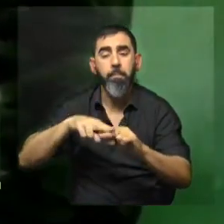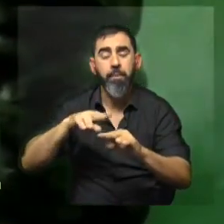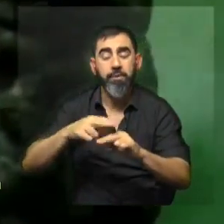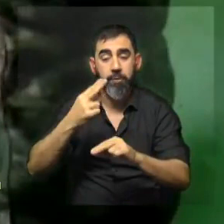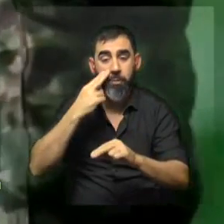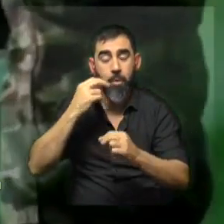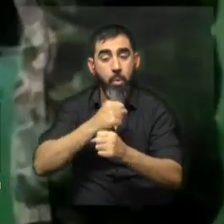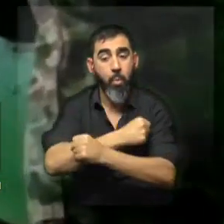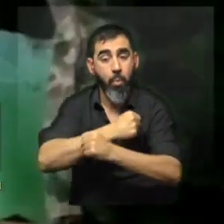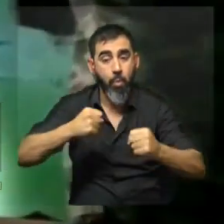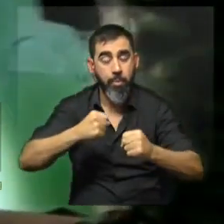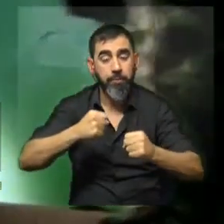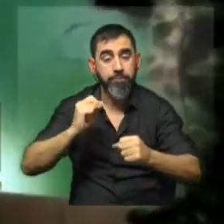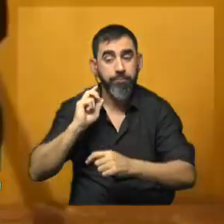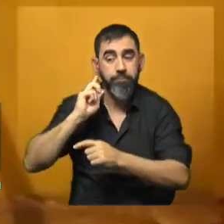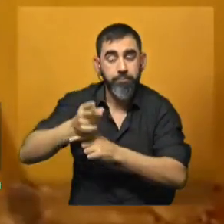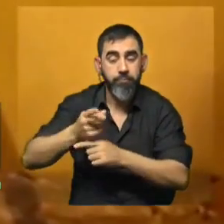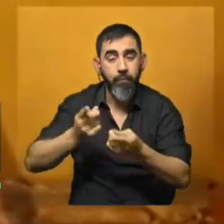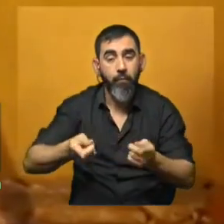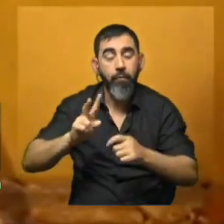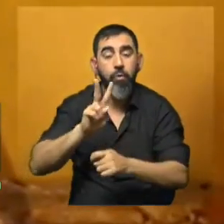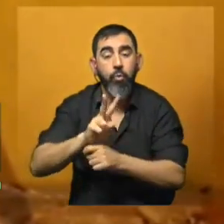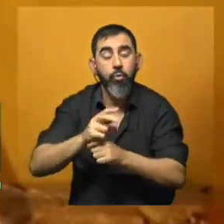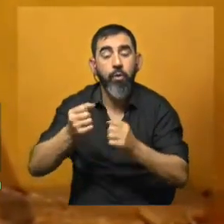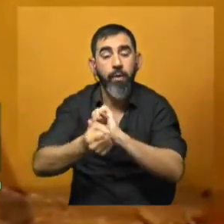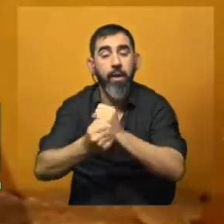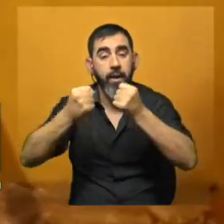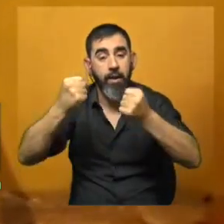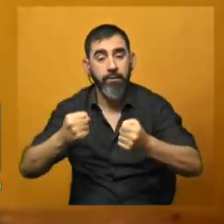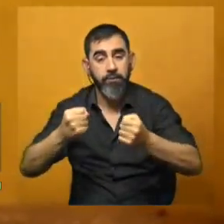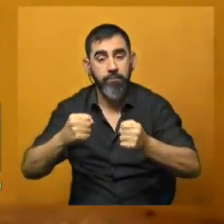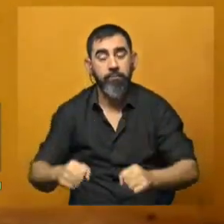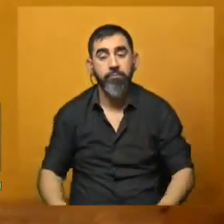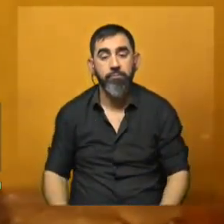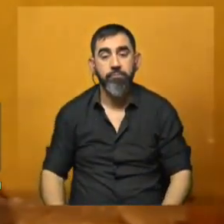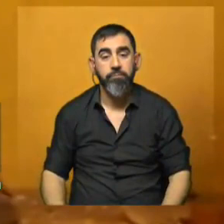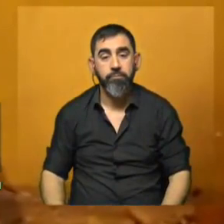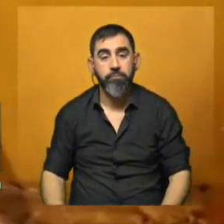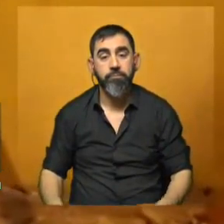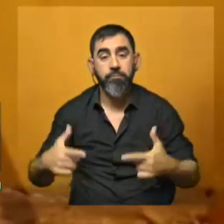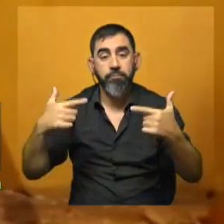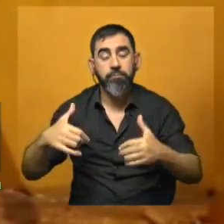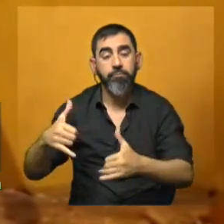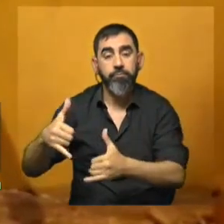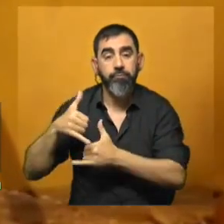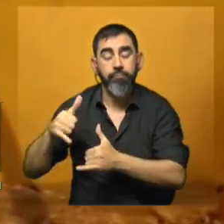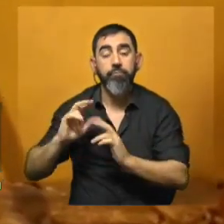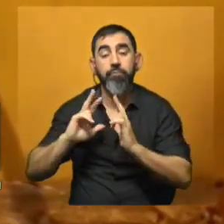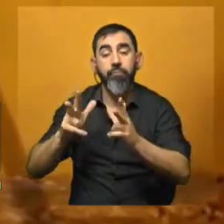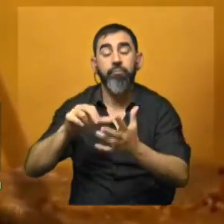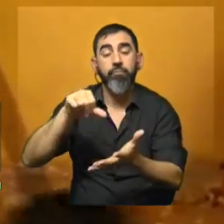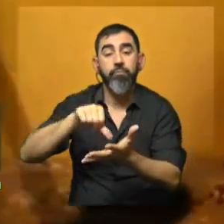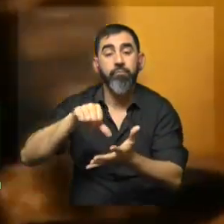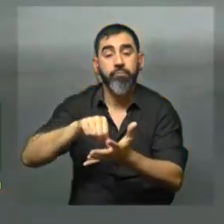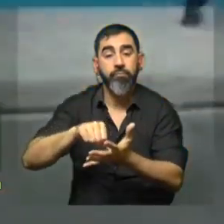ellos con explosivos, a su decisión de retomar el control de las cárceles. El ministro de Defensa, Luis Lara, dijo que el país